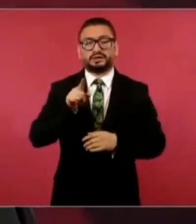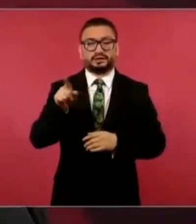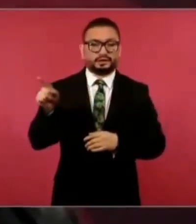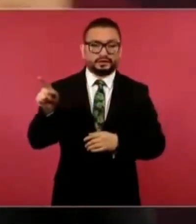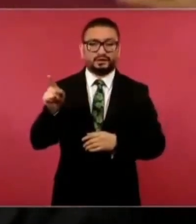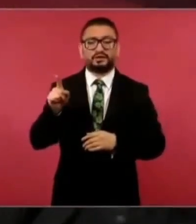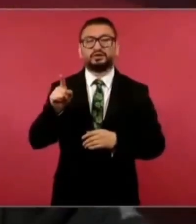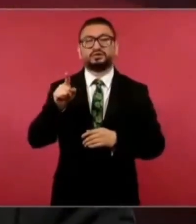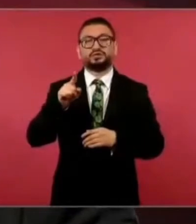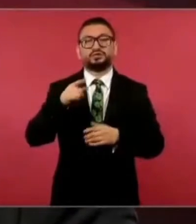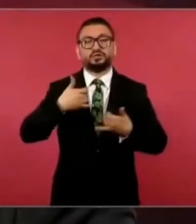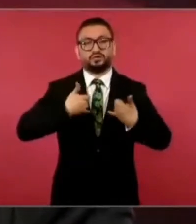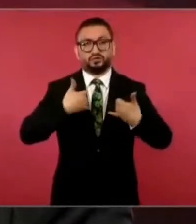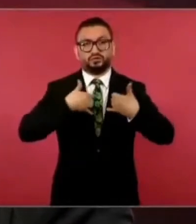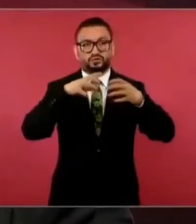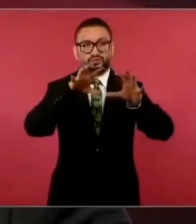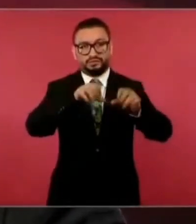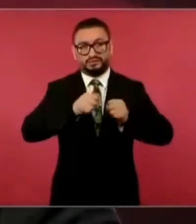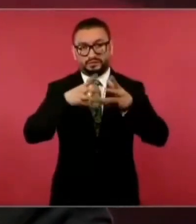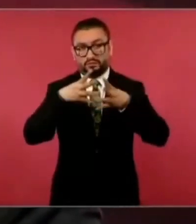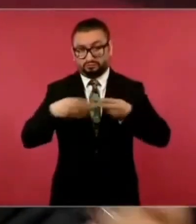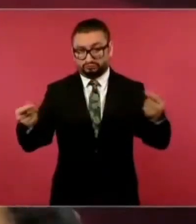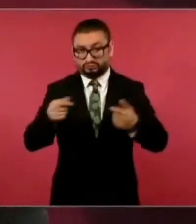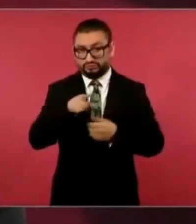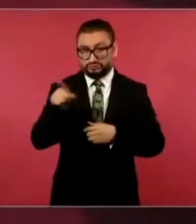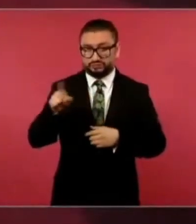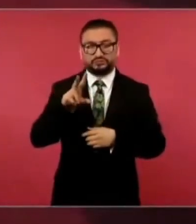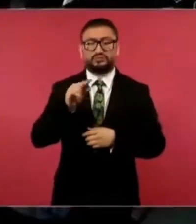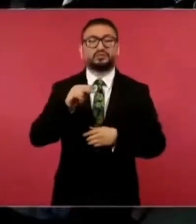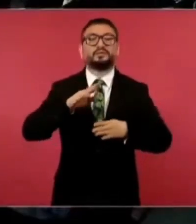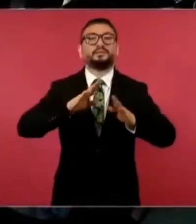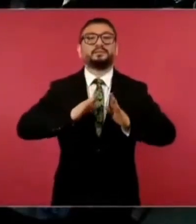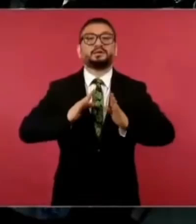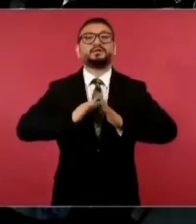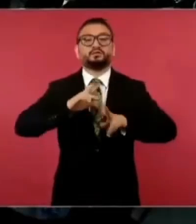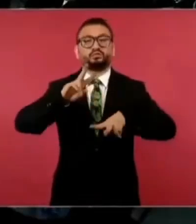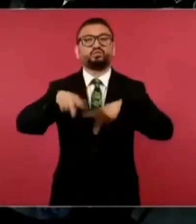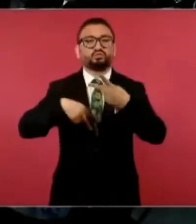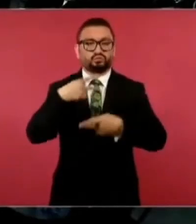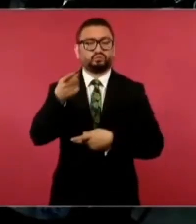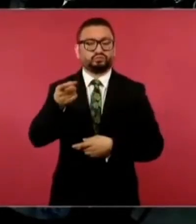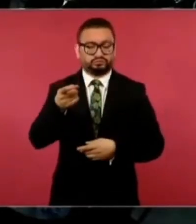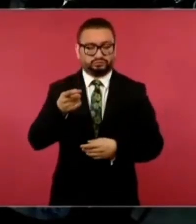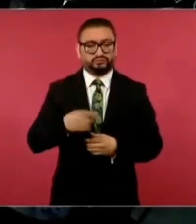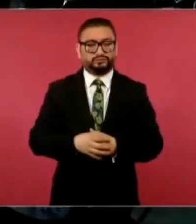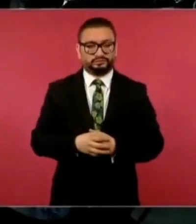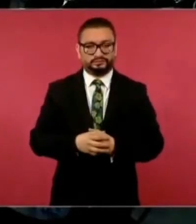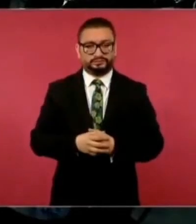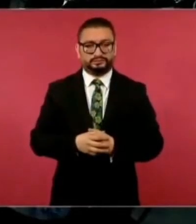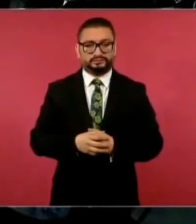hayan desaparecido a los jóvenes, no, sino que los militares fueron